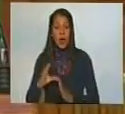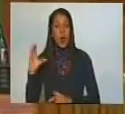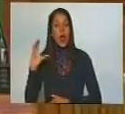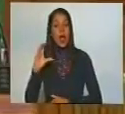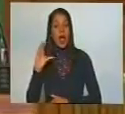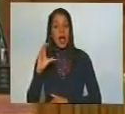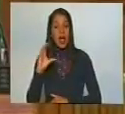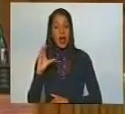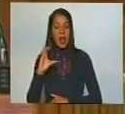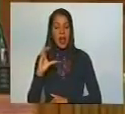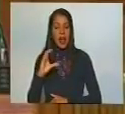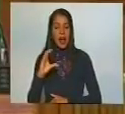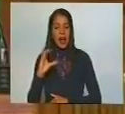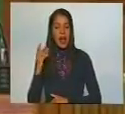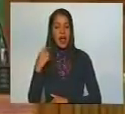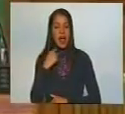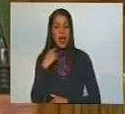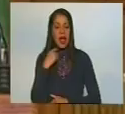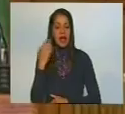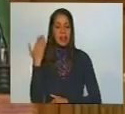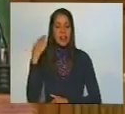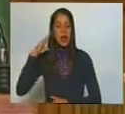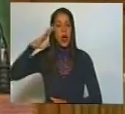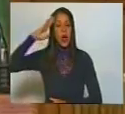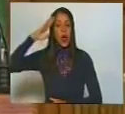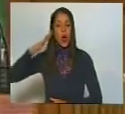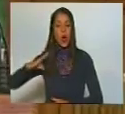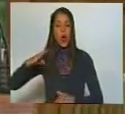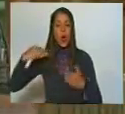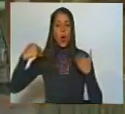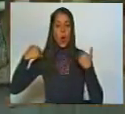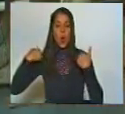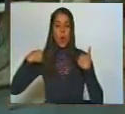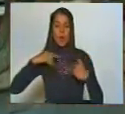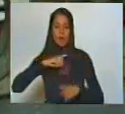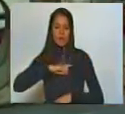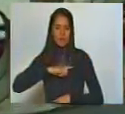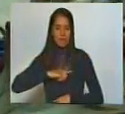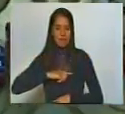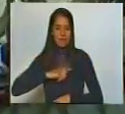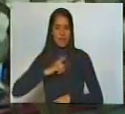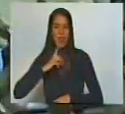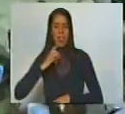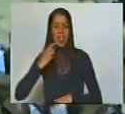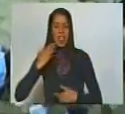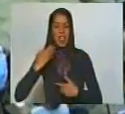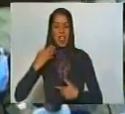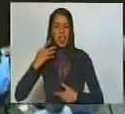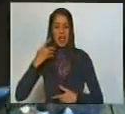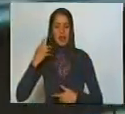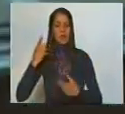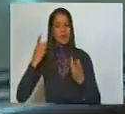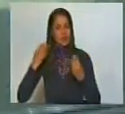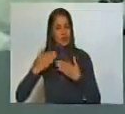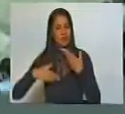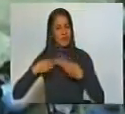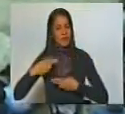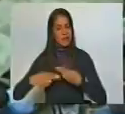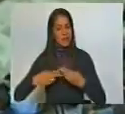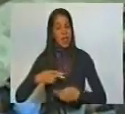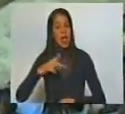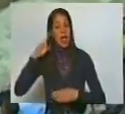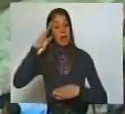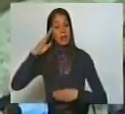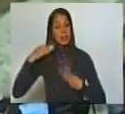Distrito Federal, era el general de la Rosa, que era perejimenista. porque se colaron muchos peregrinistas.